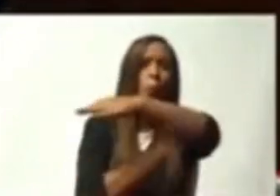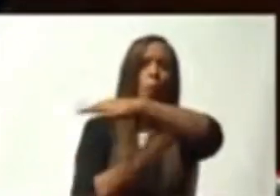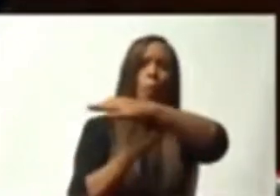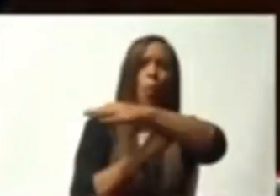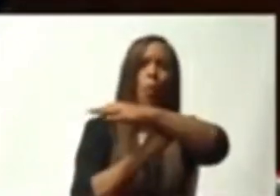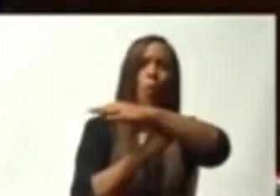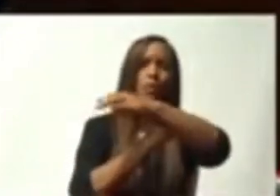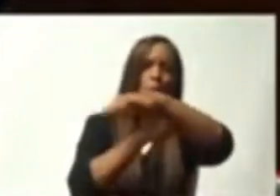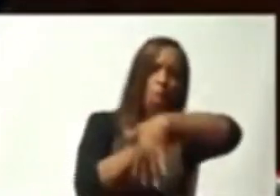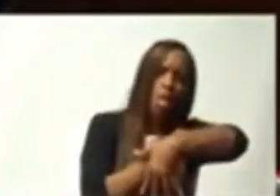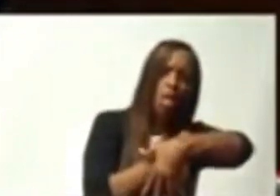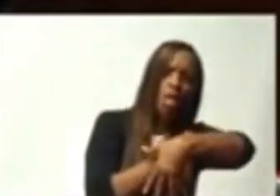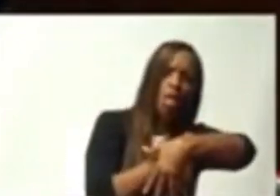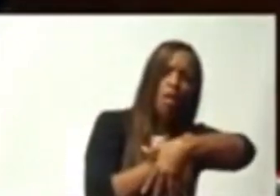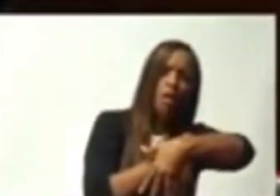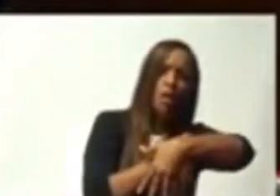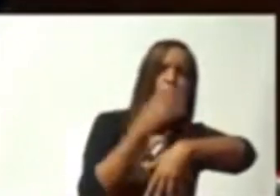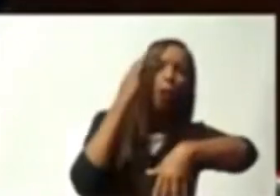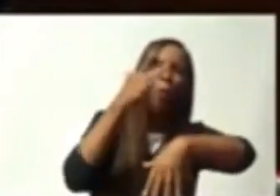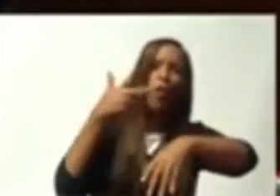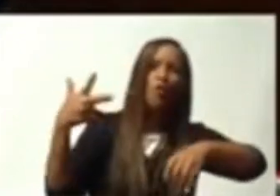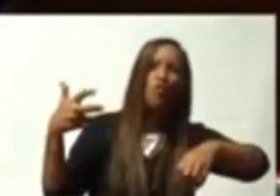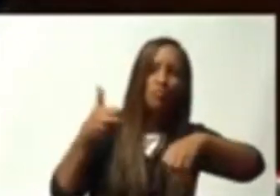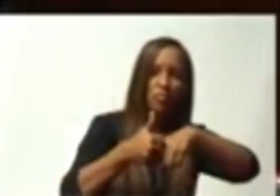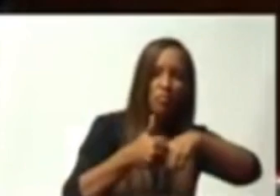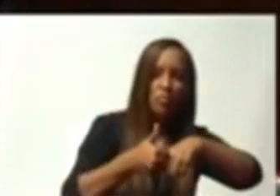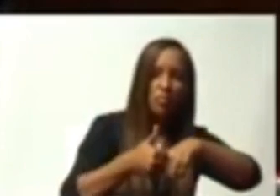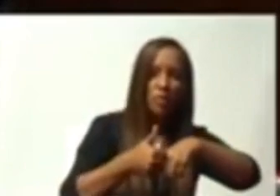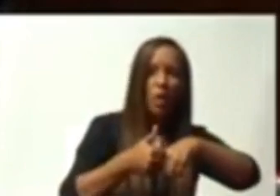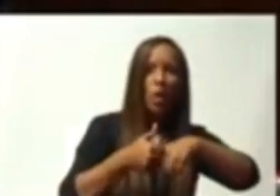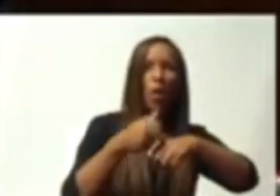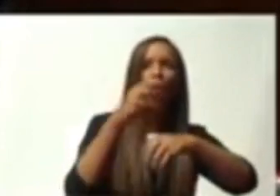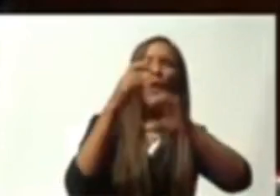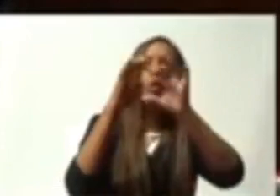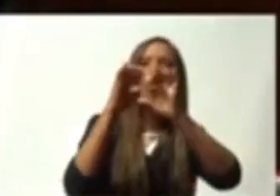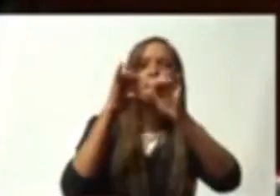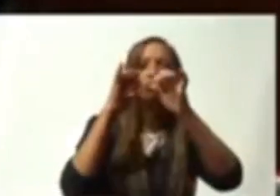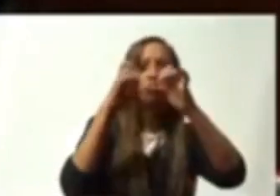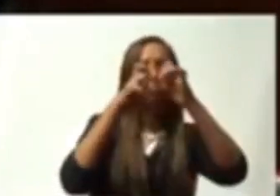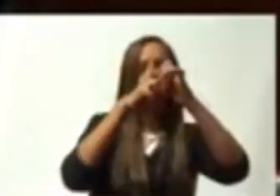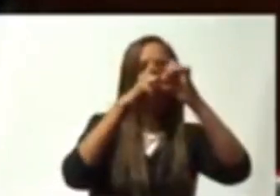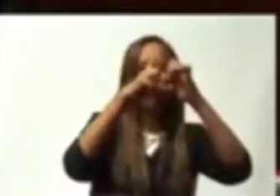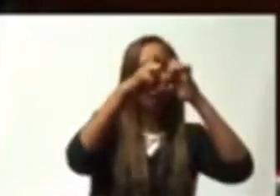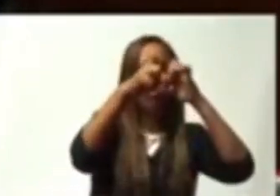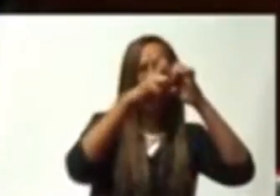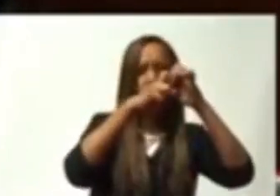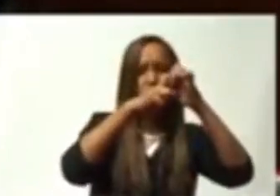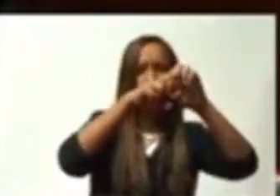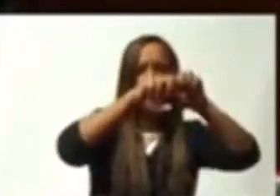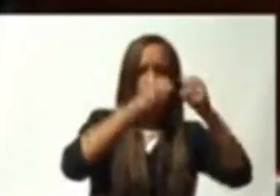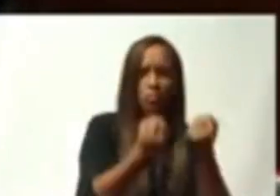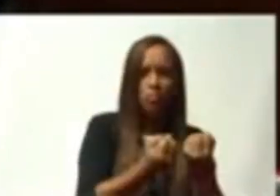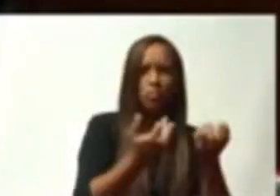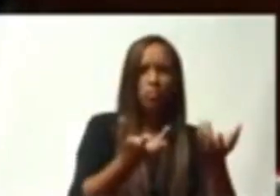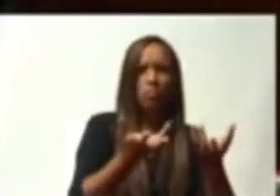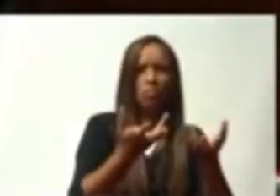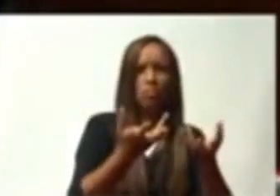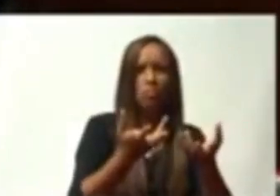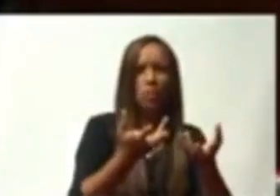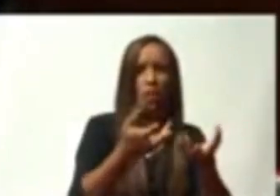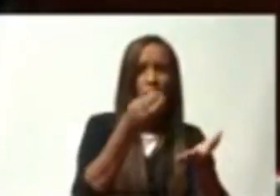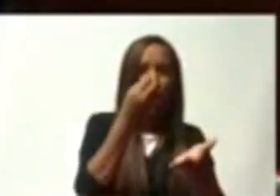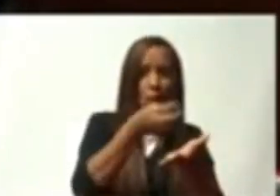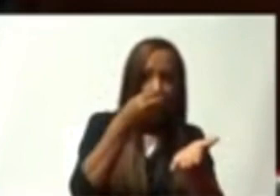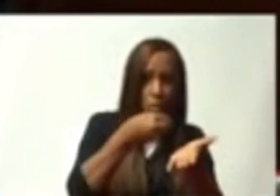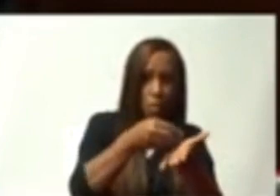la propiedad pública en los accidentes de tránsito, tampoco son compensados. Entonces, este